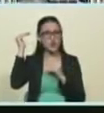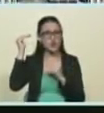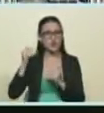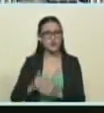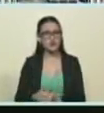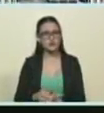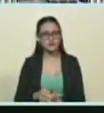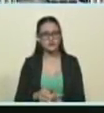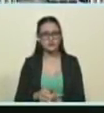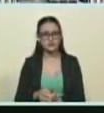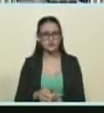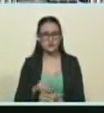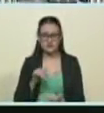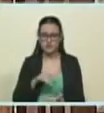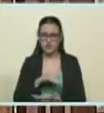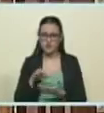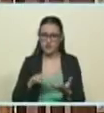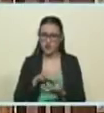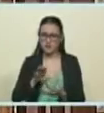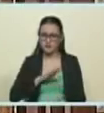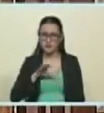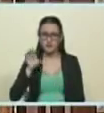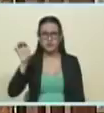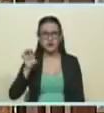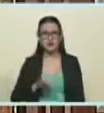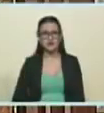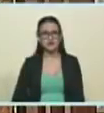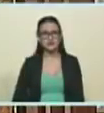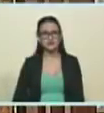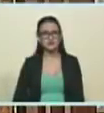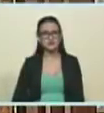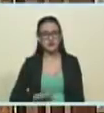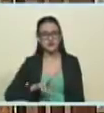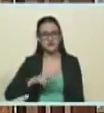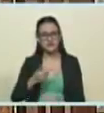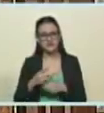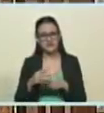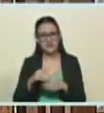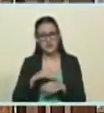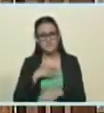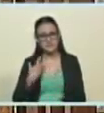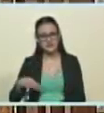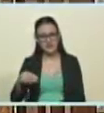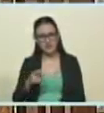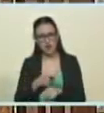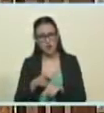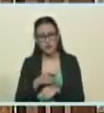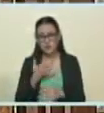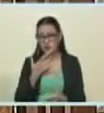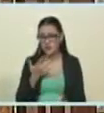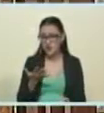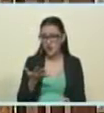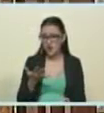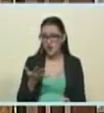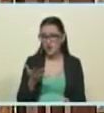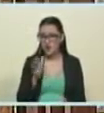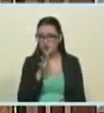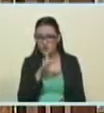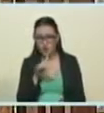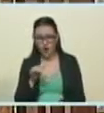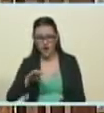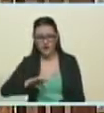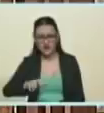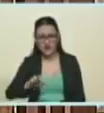sobre los problemas del país. ¿Qué es de la vida de un vicepresidente de gobierno y de un ministro si no tiene la